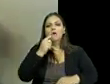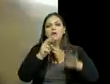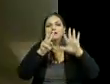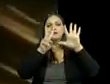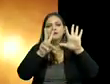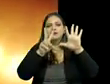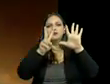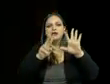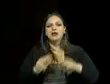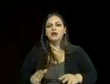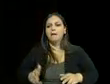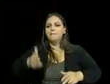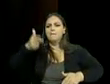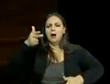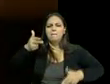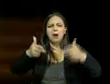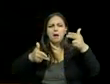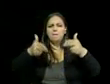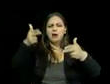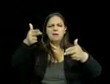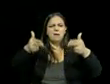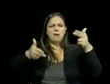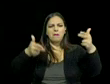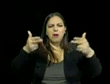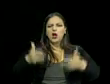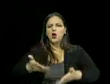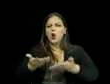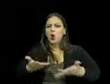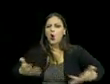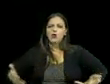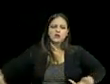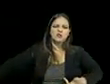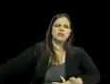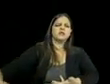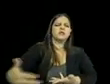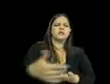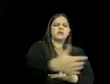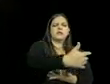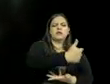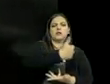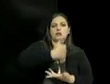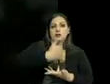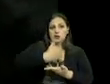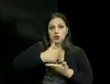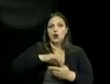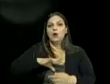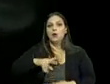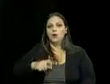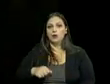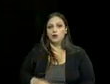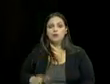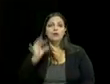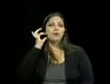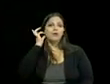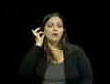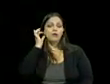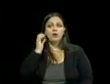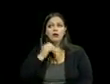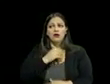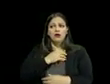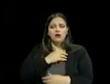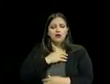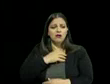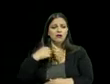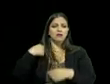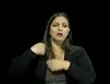Dice que se les llevaron todos sus equipajes, dinero y documentos. Sí, terrible la situación, como decía Luisa, en la flota